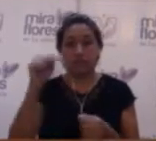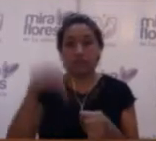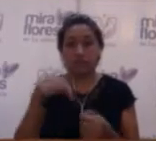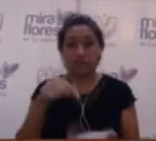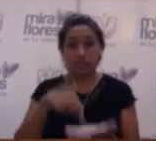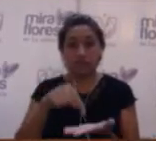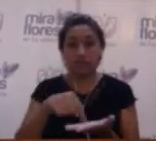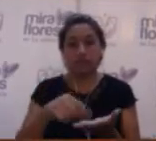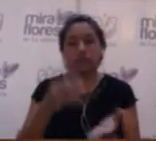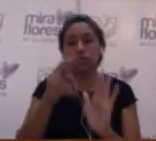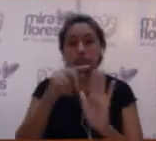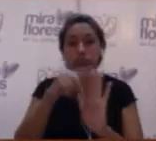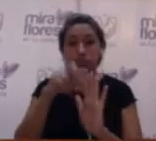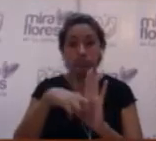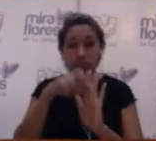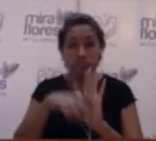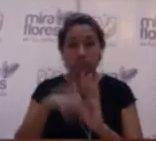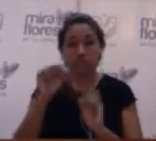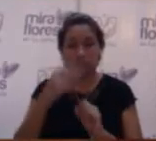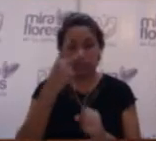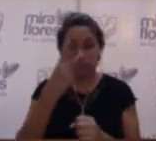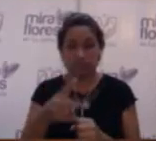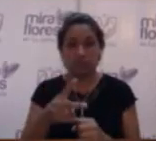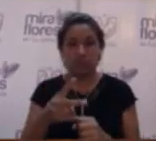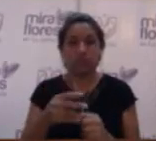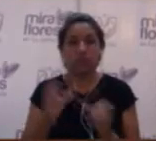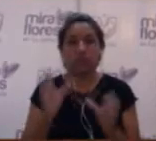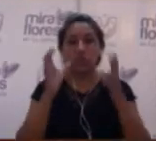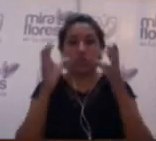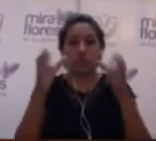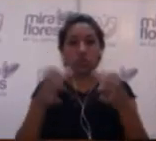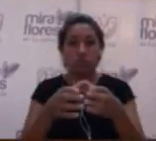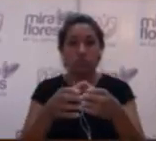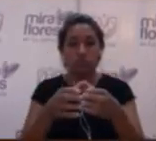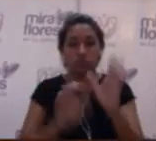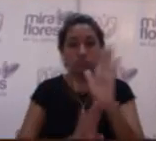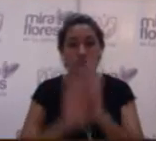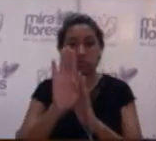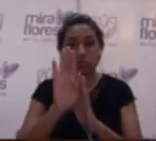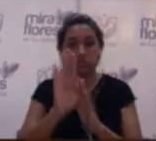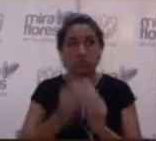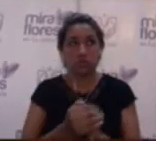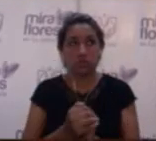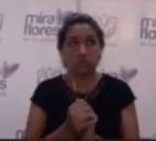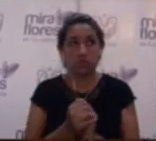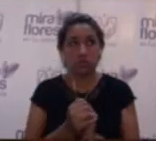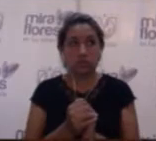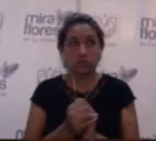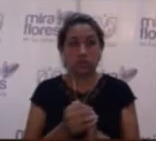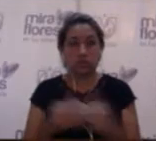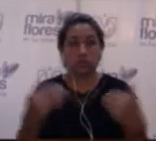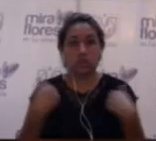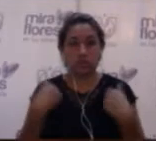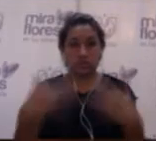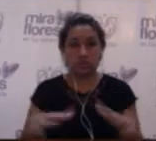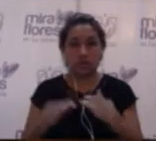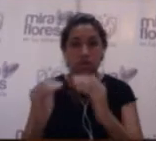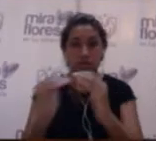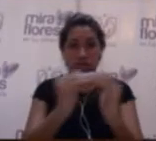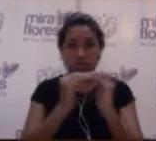Este proyecto de ordenanza lo hemos visto efectivamente en la Comisión de Desarrollo Urbano. Tuvimos una votación unánime